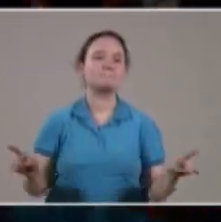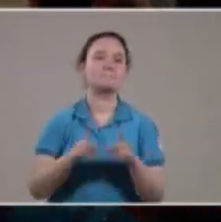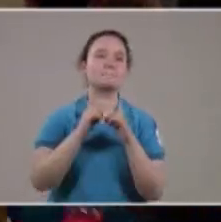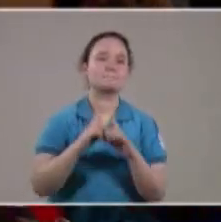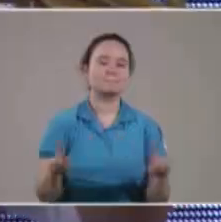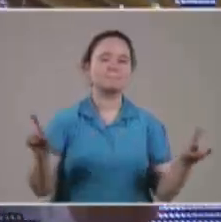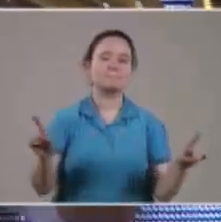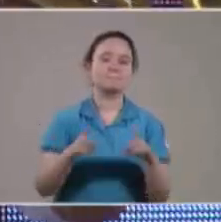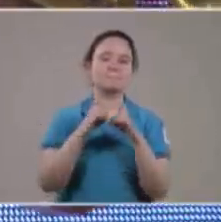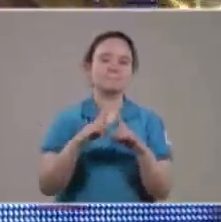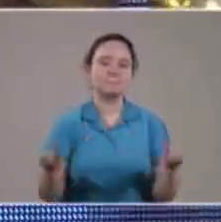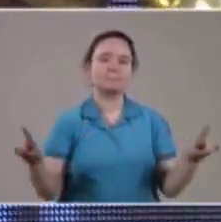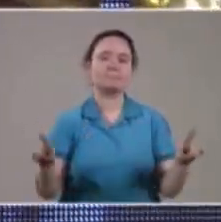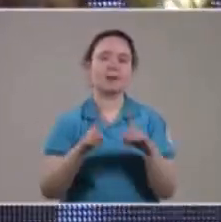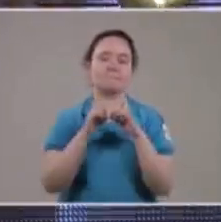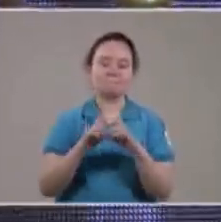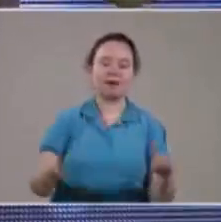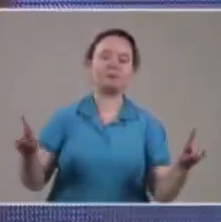casas.